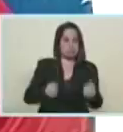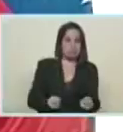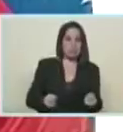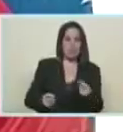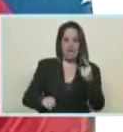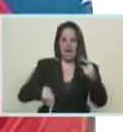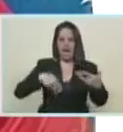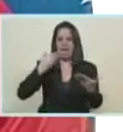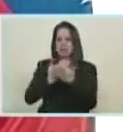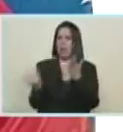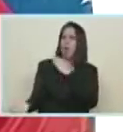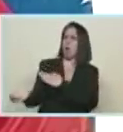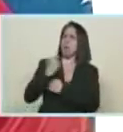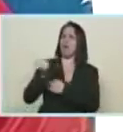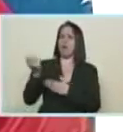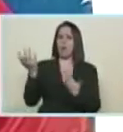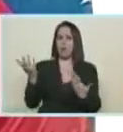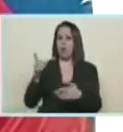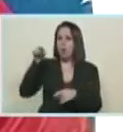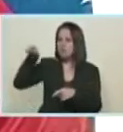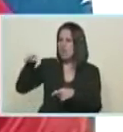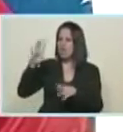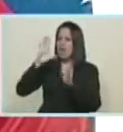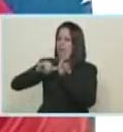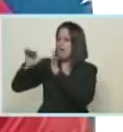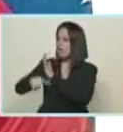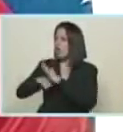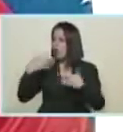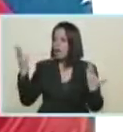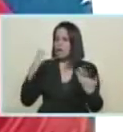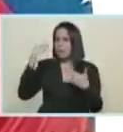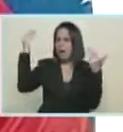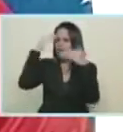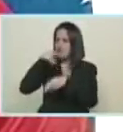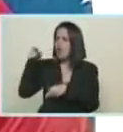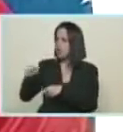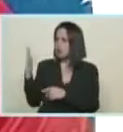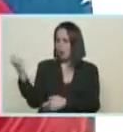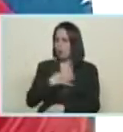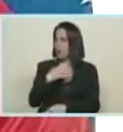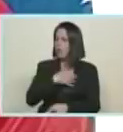nosotros, antes que puedan conmigo, corruptos, bandidos y mafiosos. No podrán.